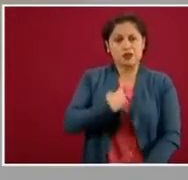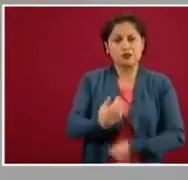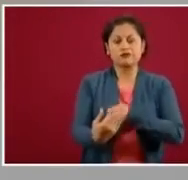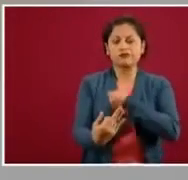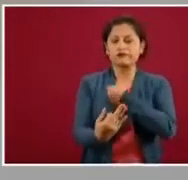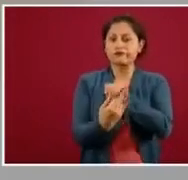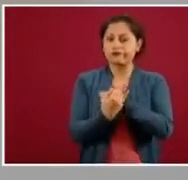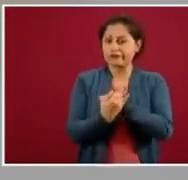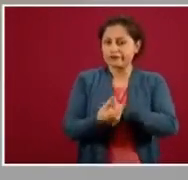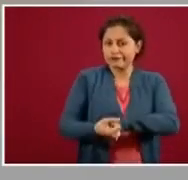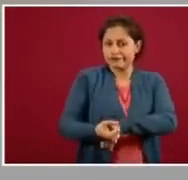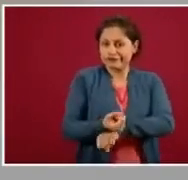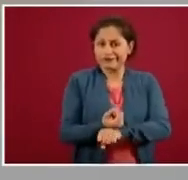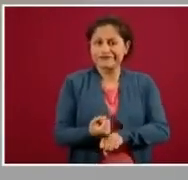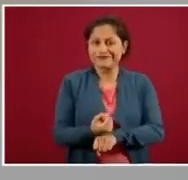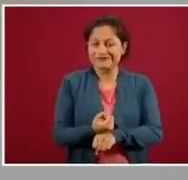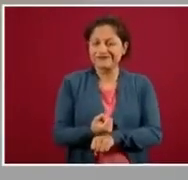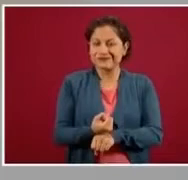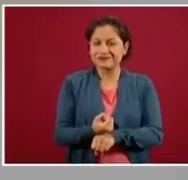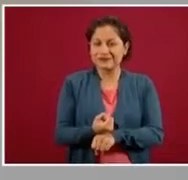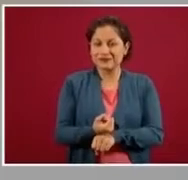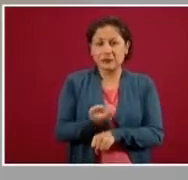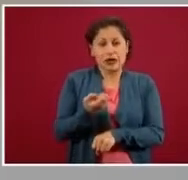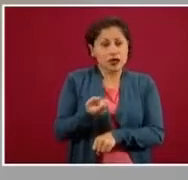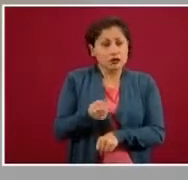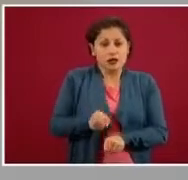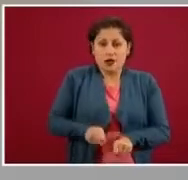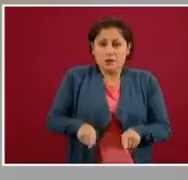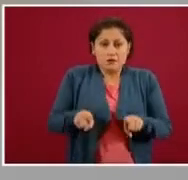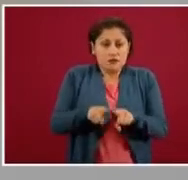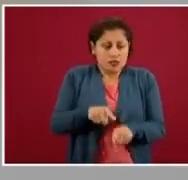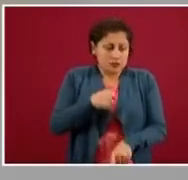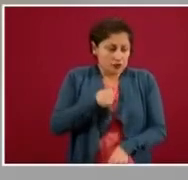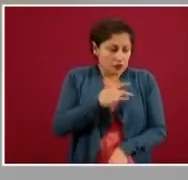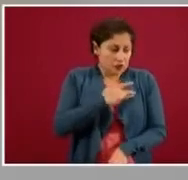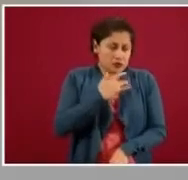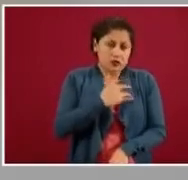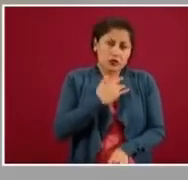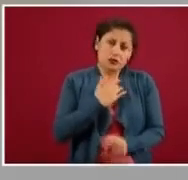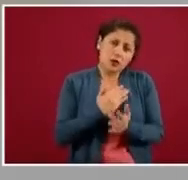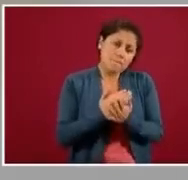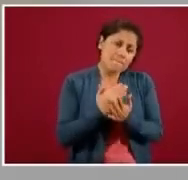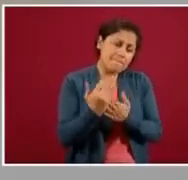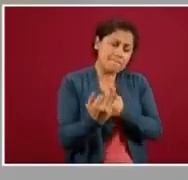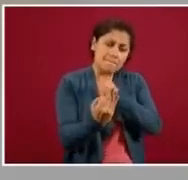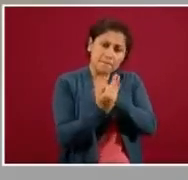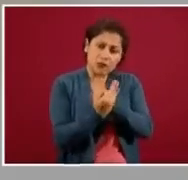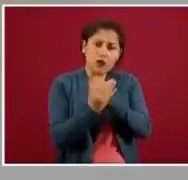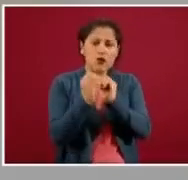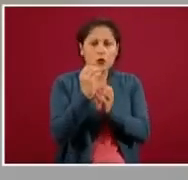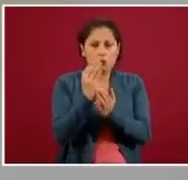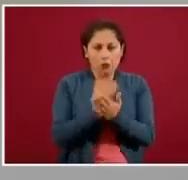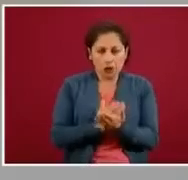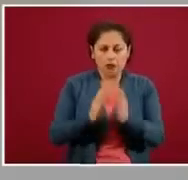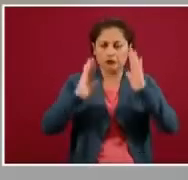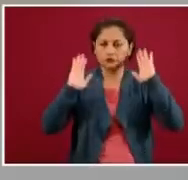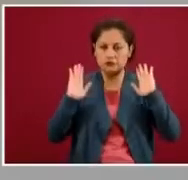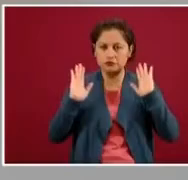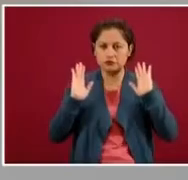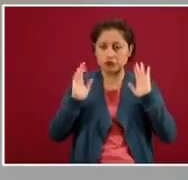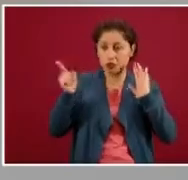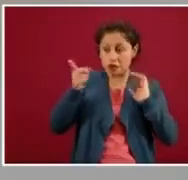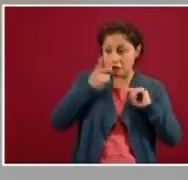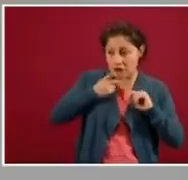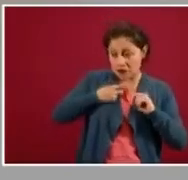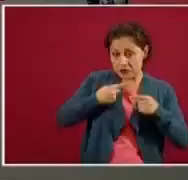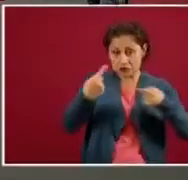científicamente, por el estado de ánimo, ¿no? Entonces pienso que es muy válido, que quien quiera usar esto, pues adelante. Una